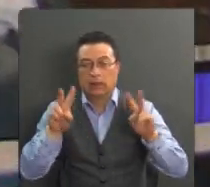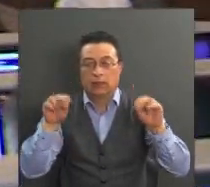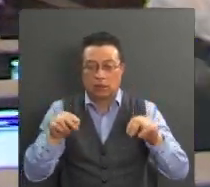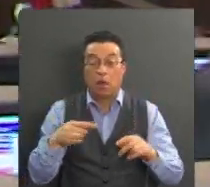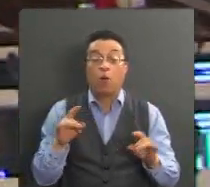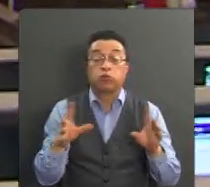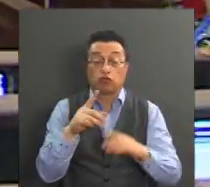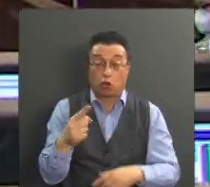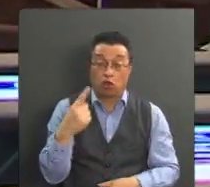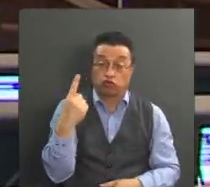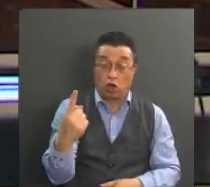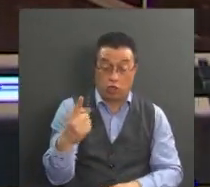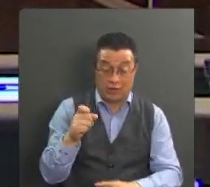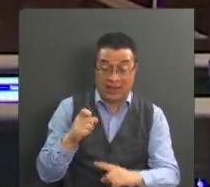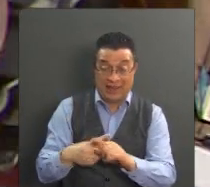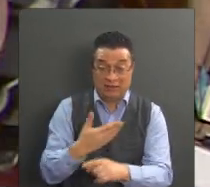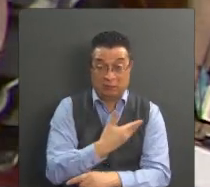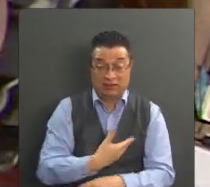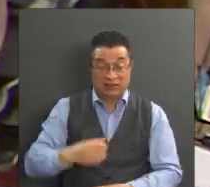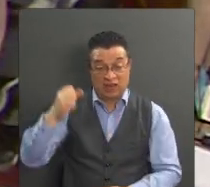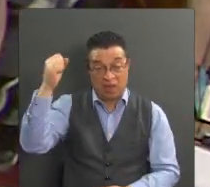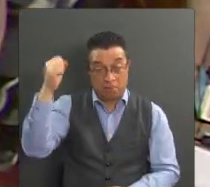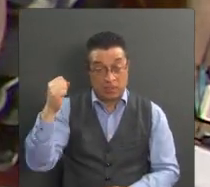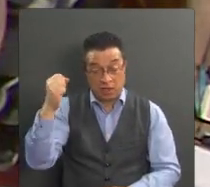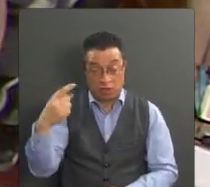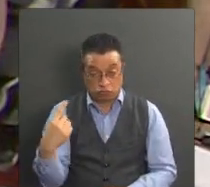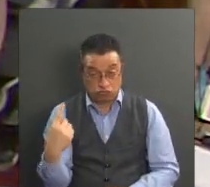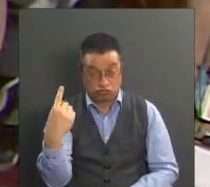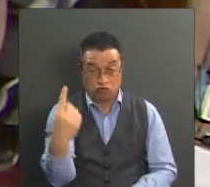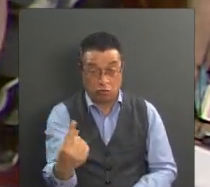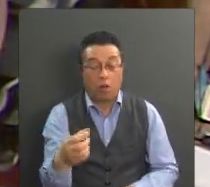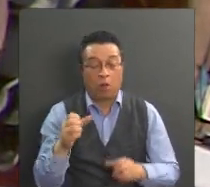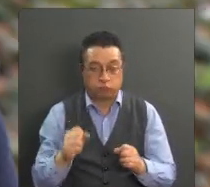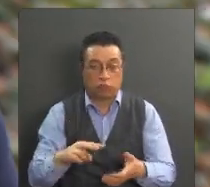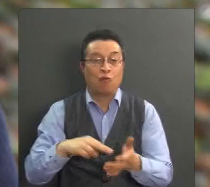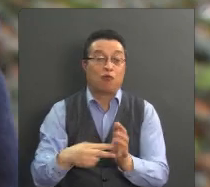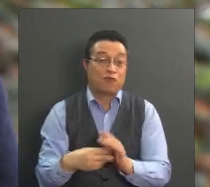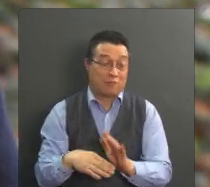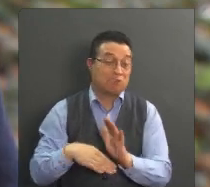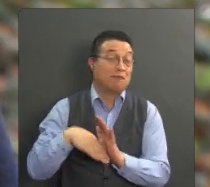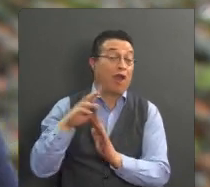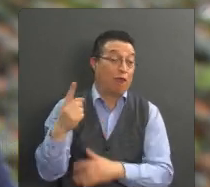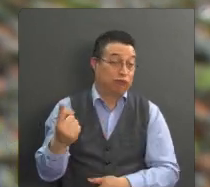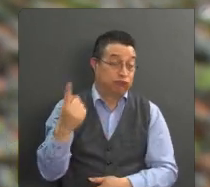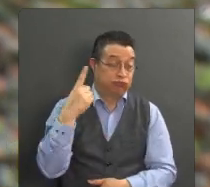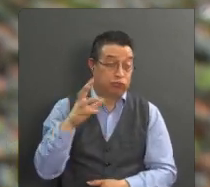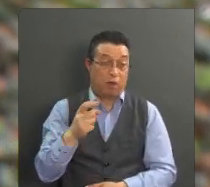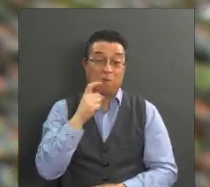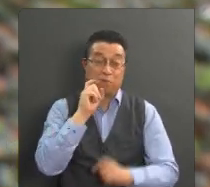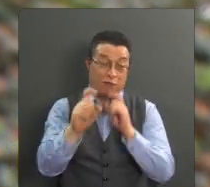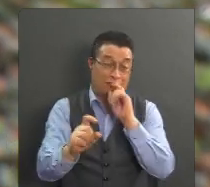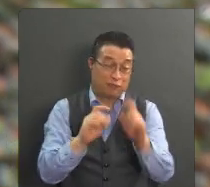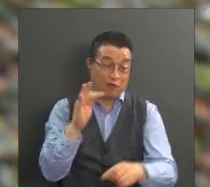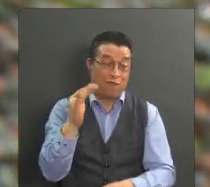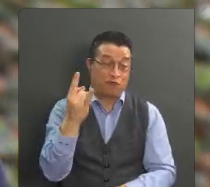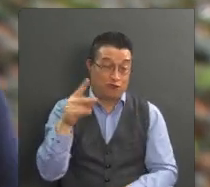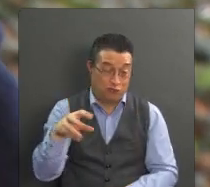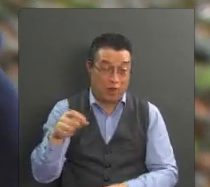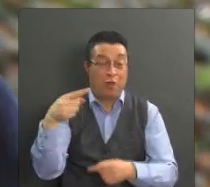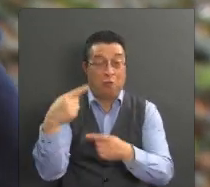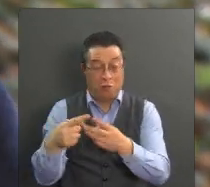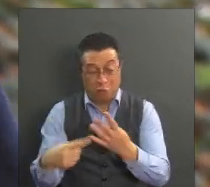solo el expresidente Piñera, se hubiese prestado para muchos problemas, para posibles funas de uno o de otro lado,